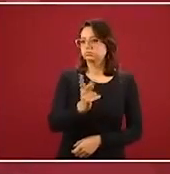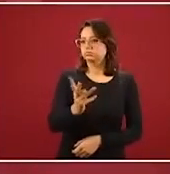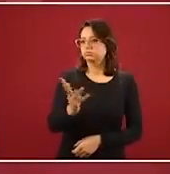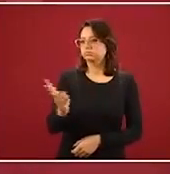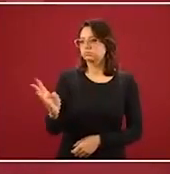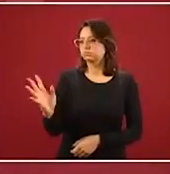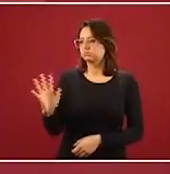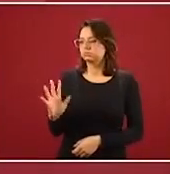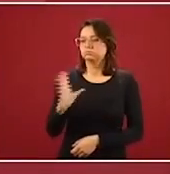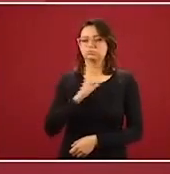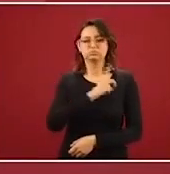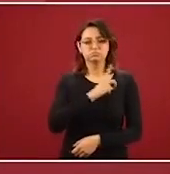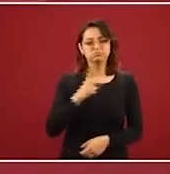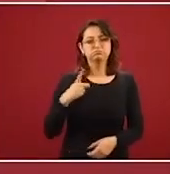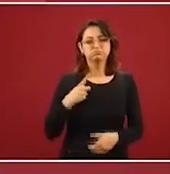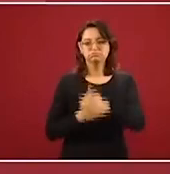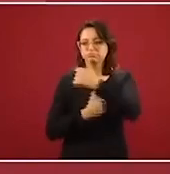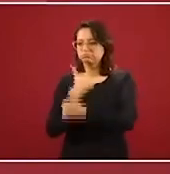muchos,